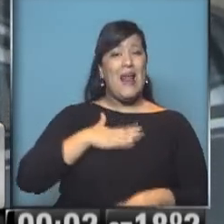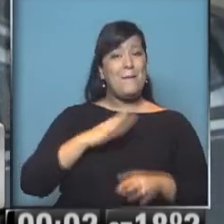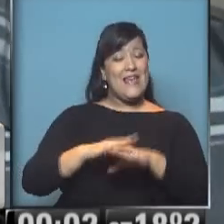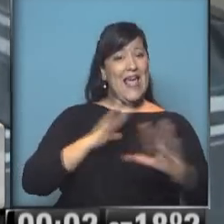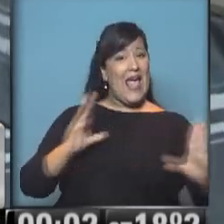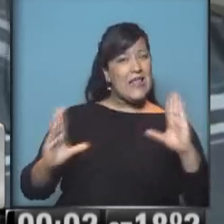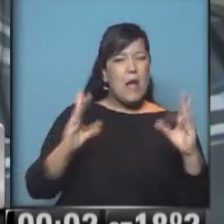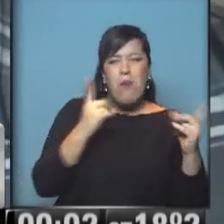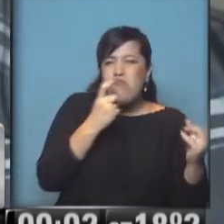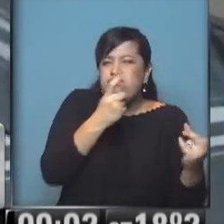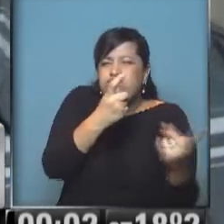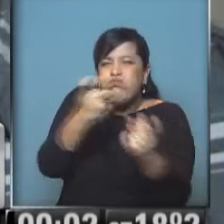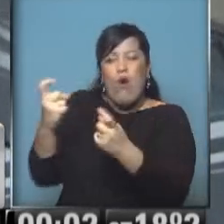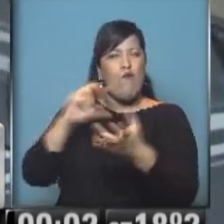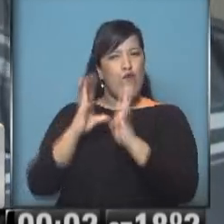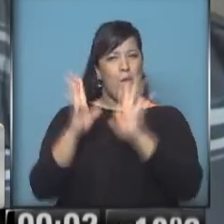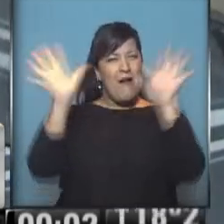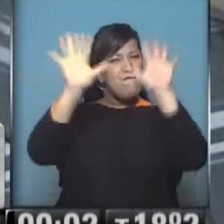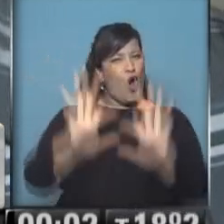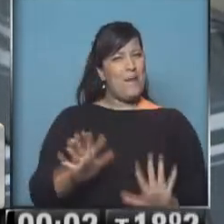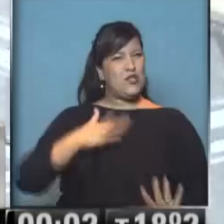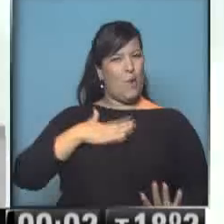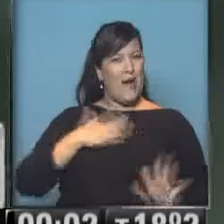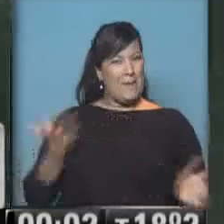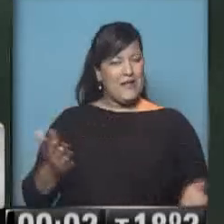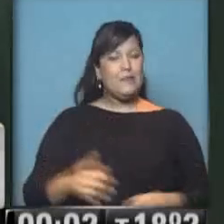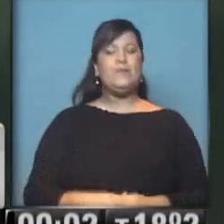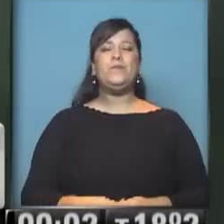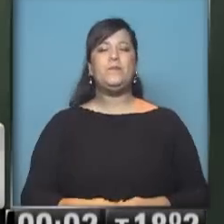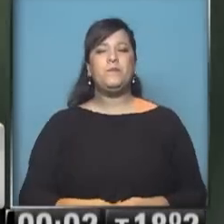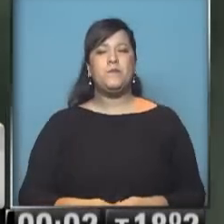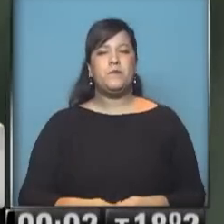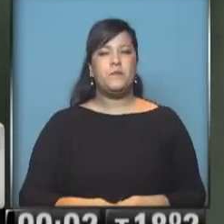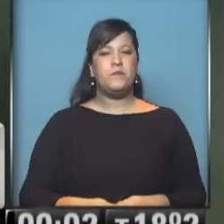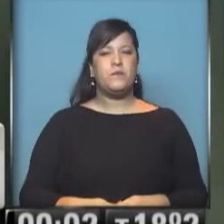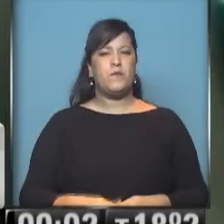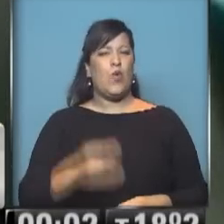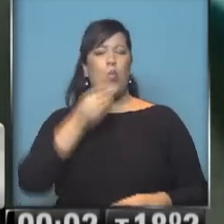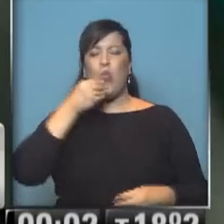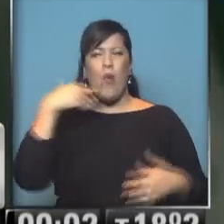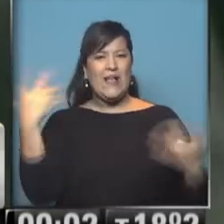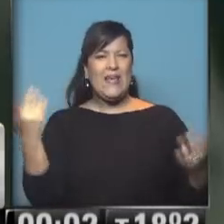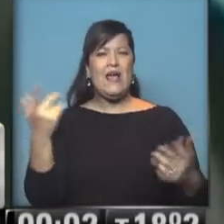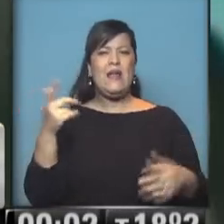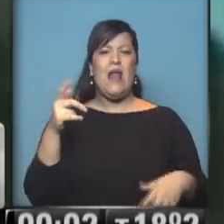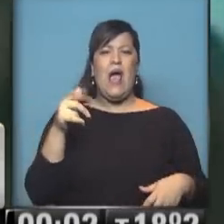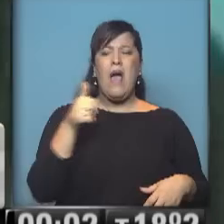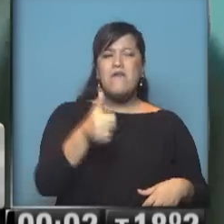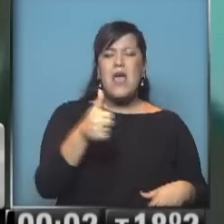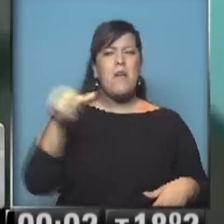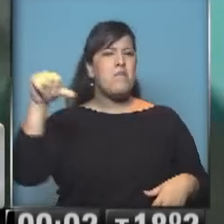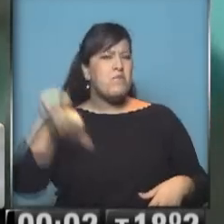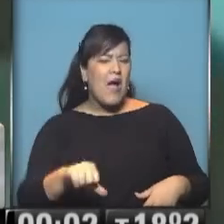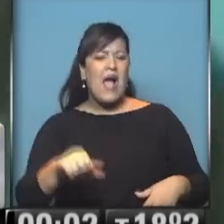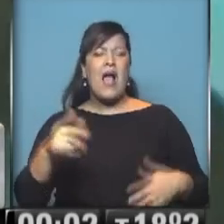de aprendizaje, de formación de alguna manera. Sí. Respétanse cualquiera, anda, no anda, aunque